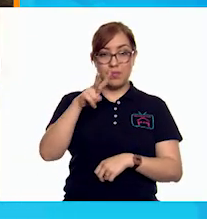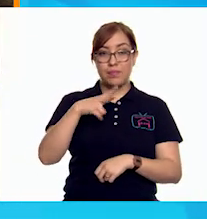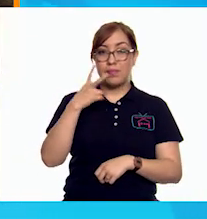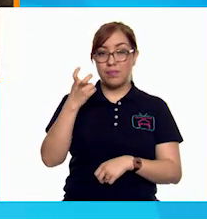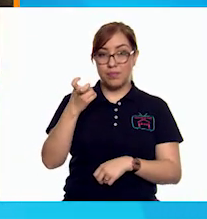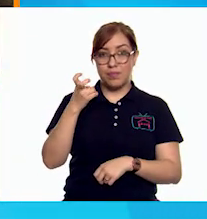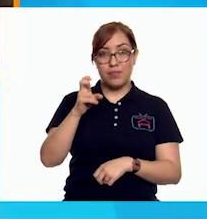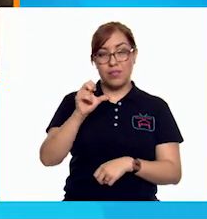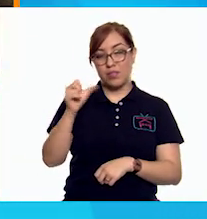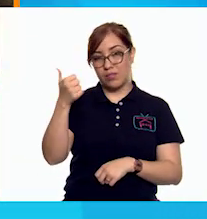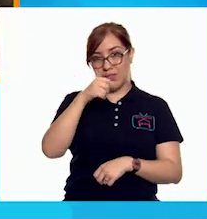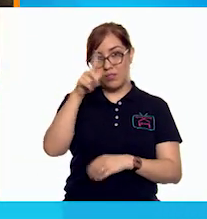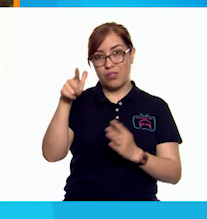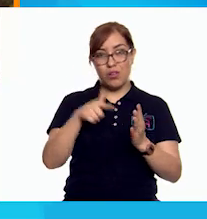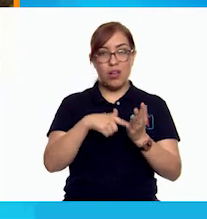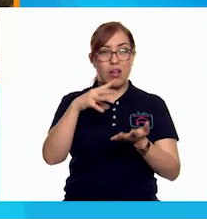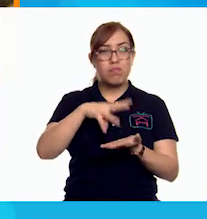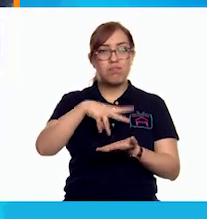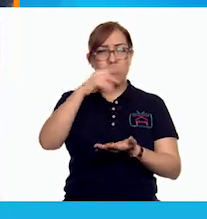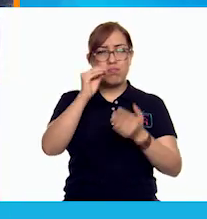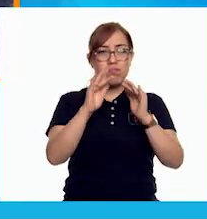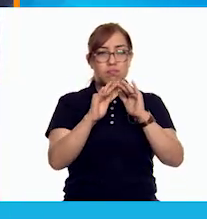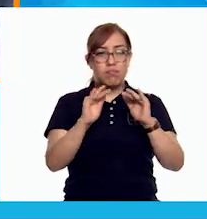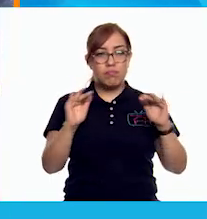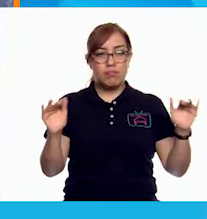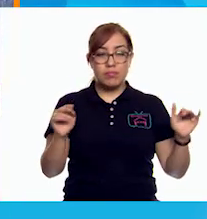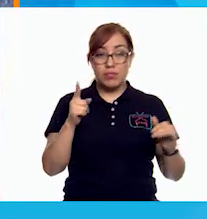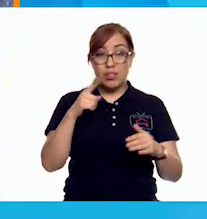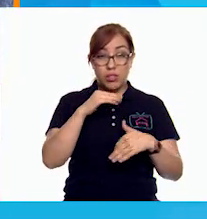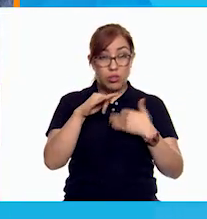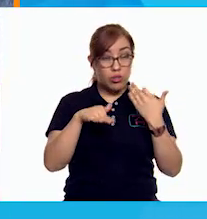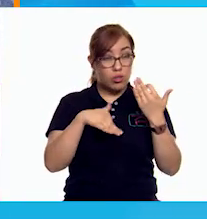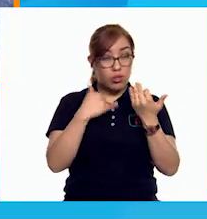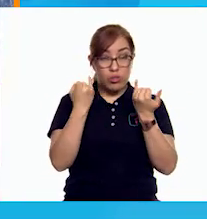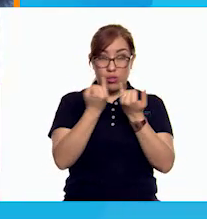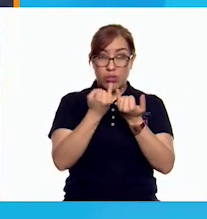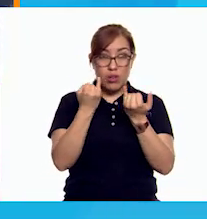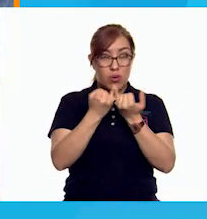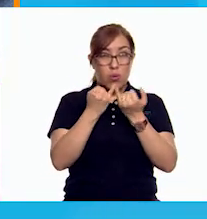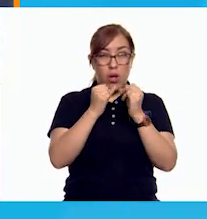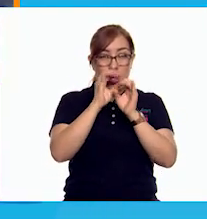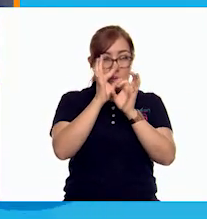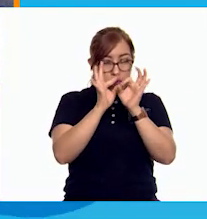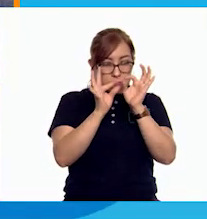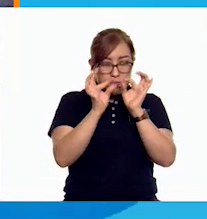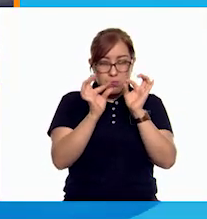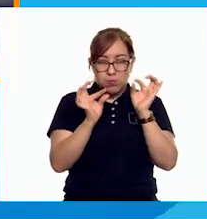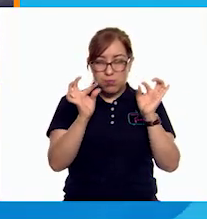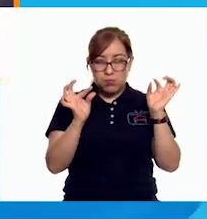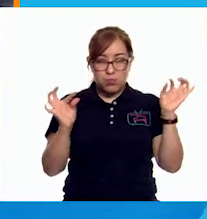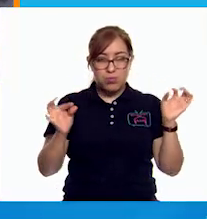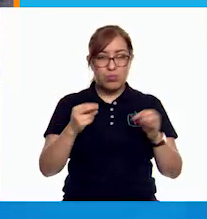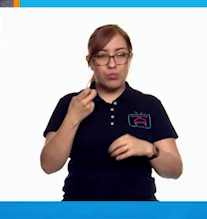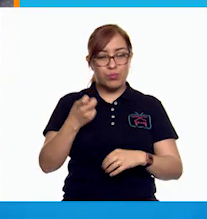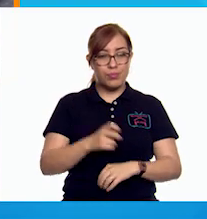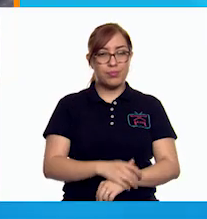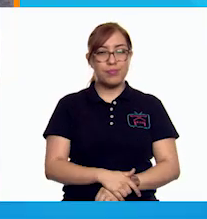desierto. Las semillas deben ser de un solo tamaño. Casi todas las semillas que están aquí son del mismo tamaño. Aquí se echa la